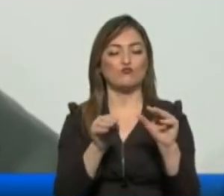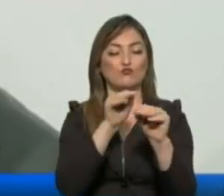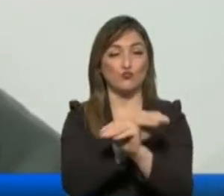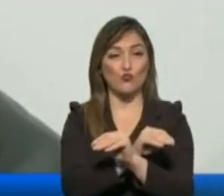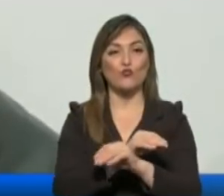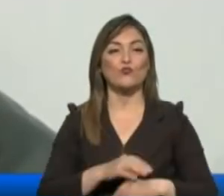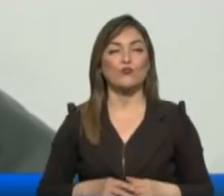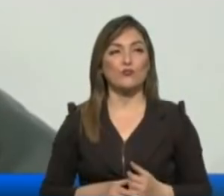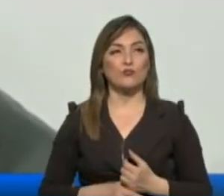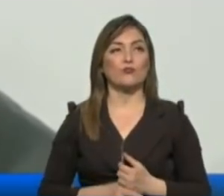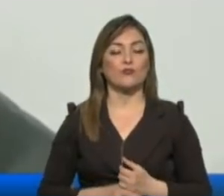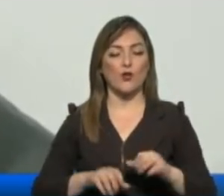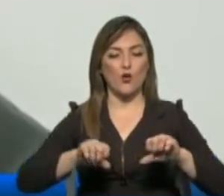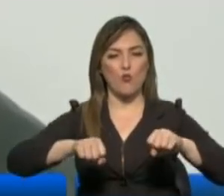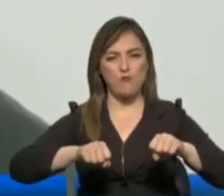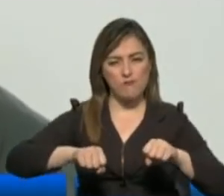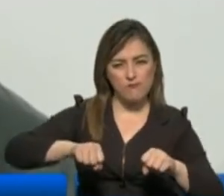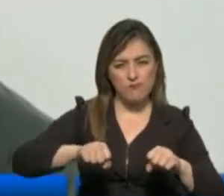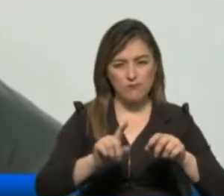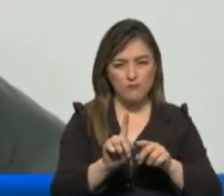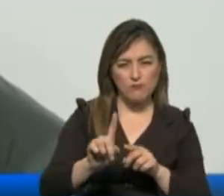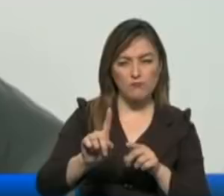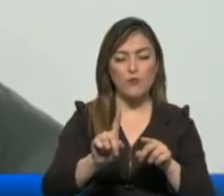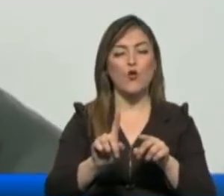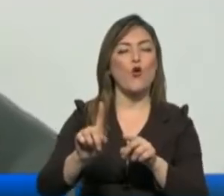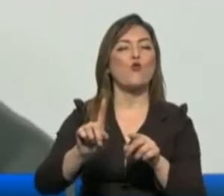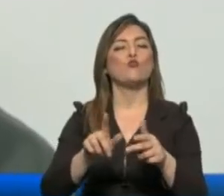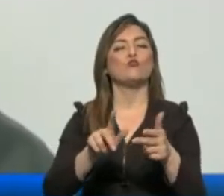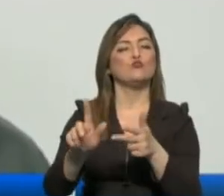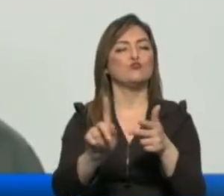para posterior en una motocicleta seguirle hasta un sector,